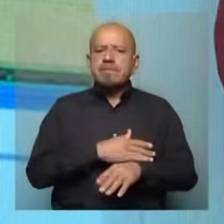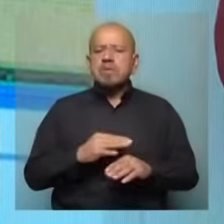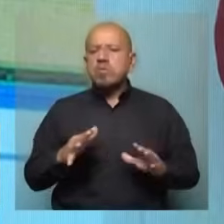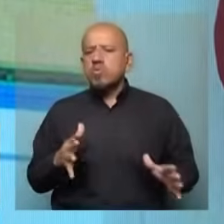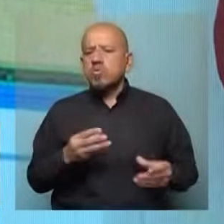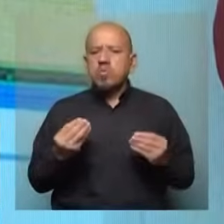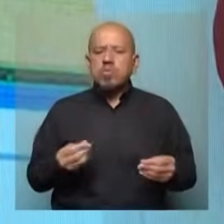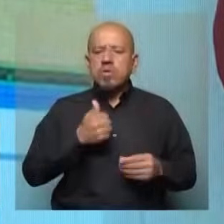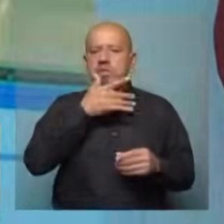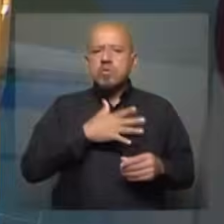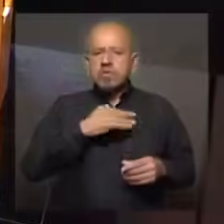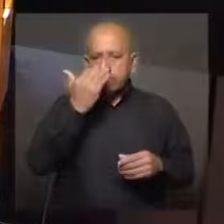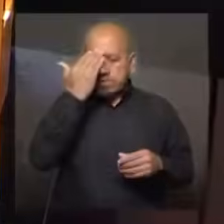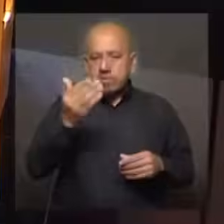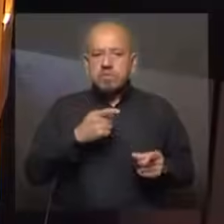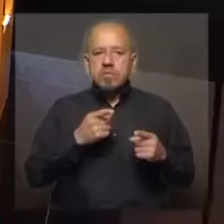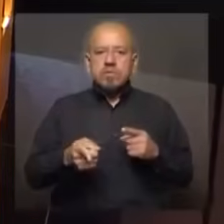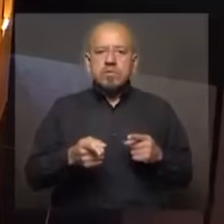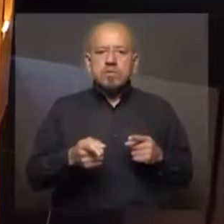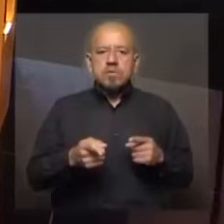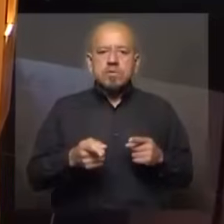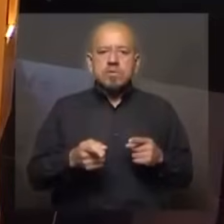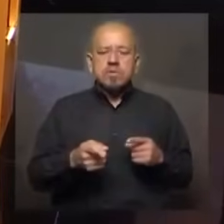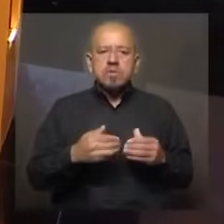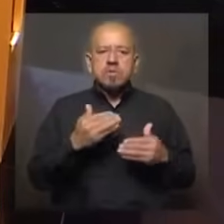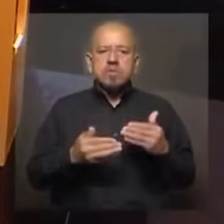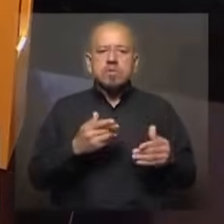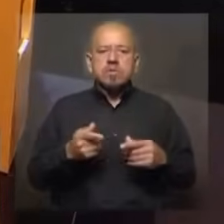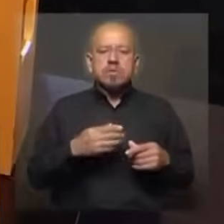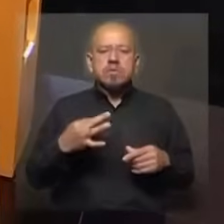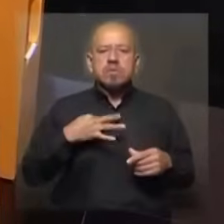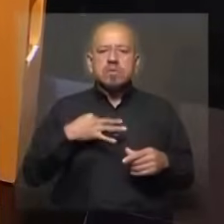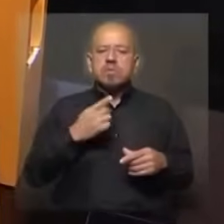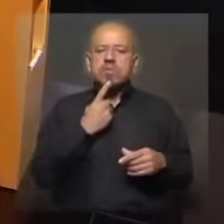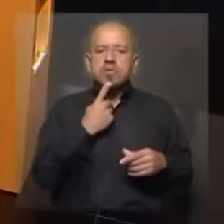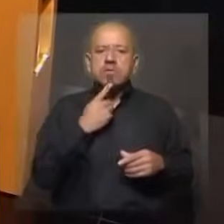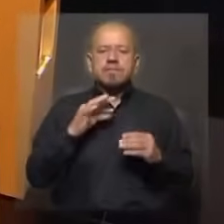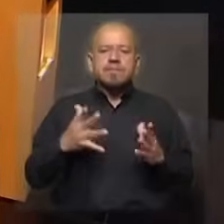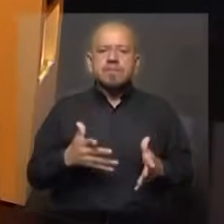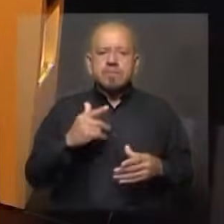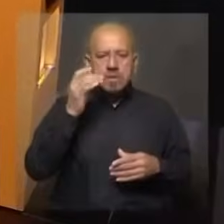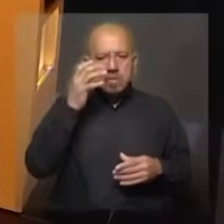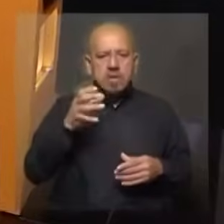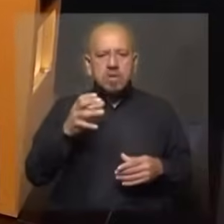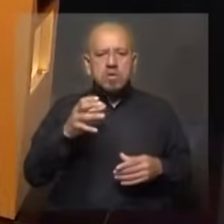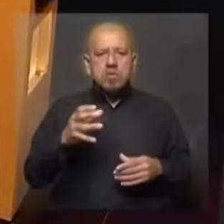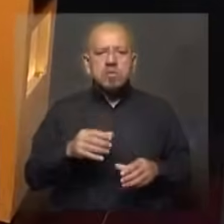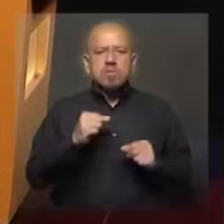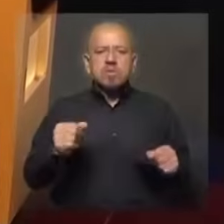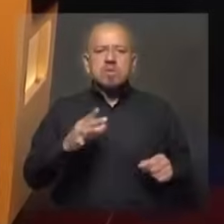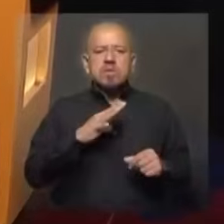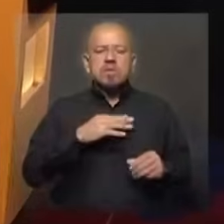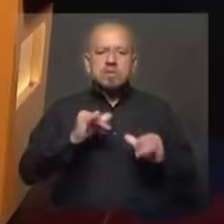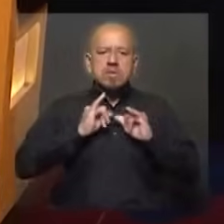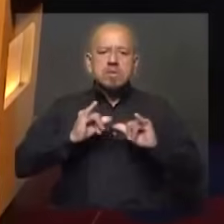ha sido la historia del Frente Amplio desde que usted tiene vida activa, vida política activa, qué peligros cree que puede enfrentar en esta campaña